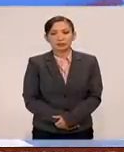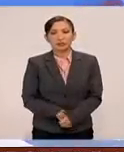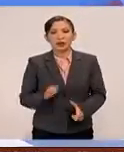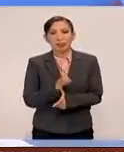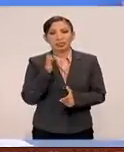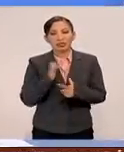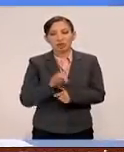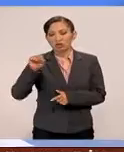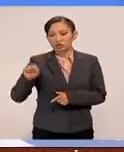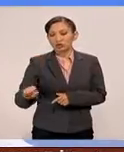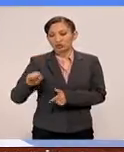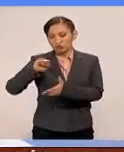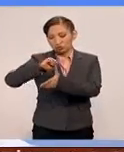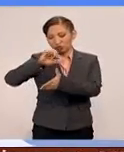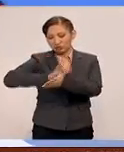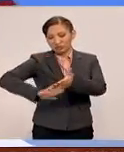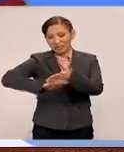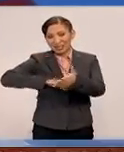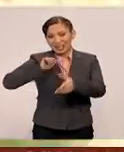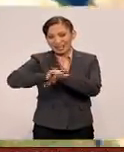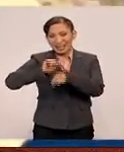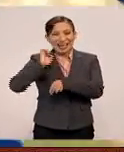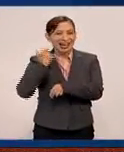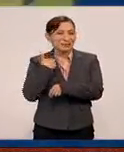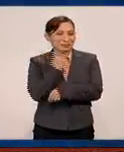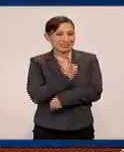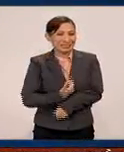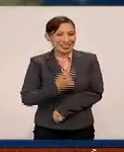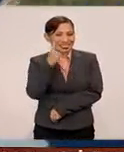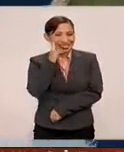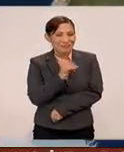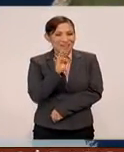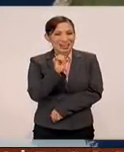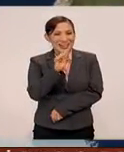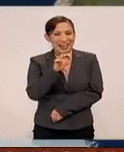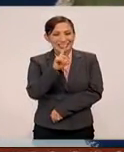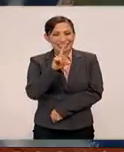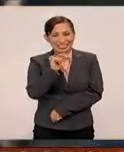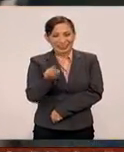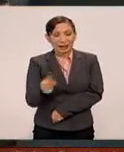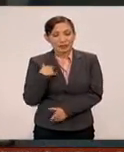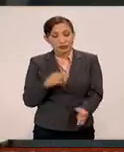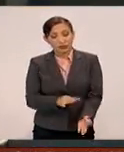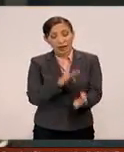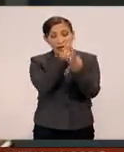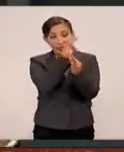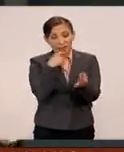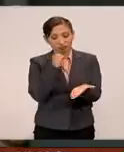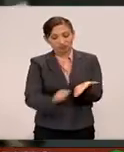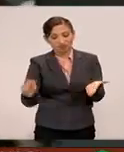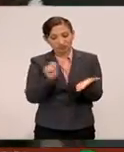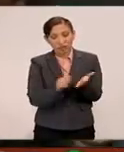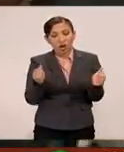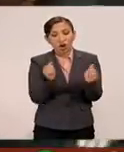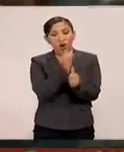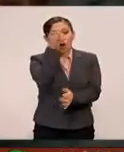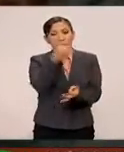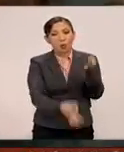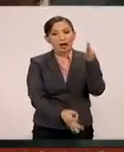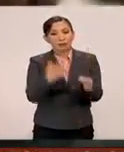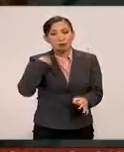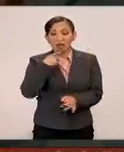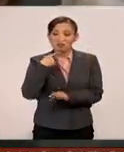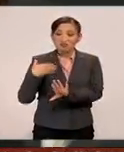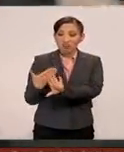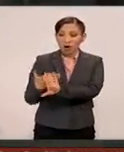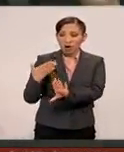Vámonos hasta Sudamérica. Ya en Argentina, la expresidenta Cristina Fernández de Kirchner compareció por escrito ante un juez por los cargos